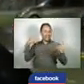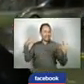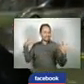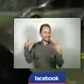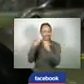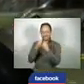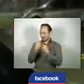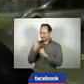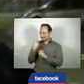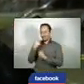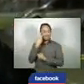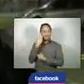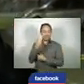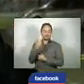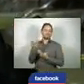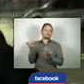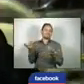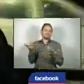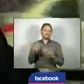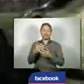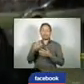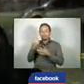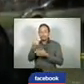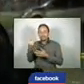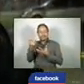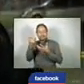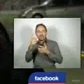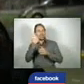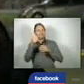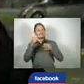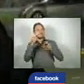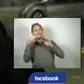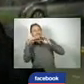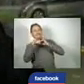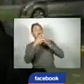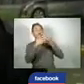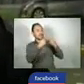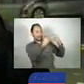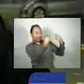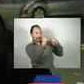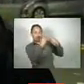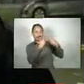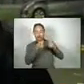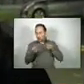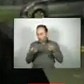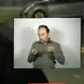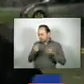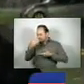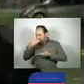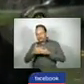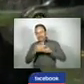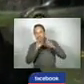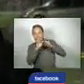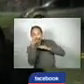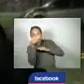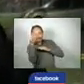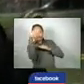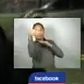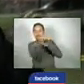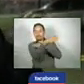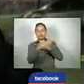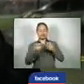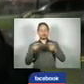que acabamos de ver es porque la población busca otras alternativas. para evitar los controles de securitización